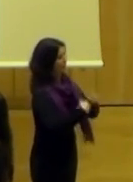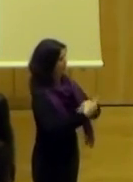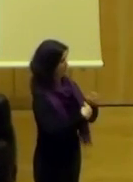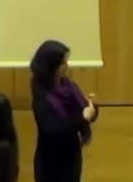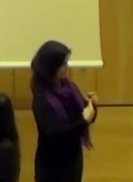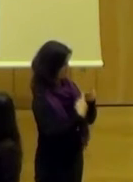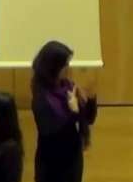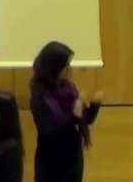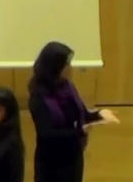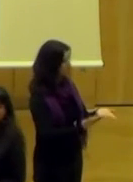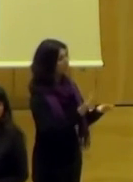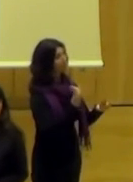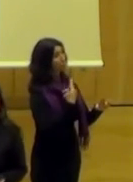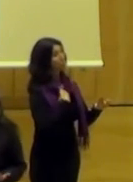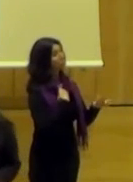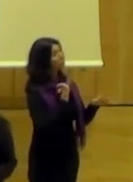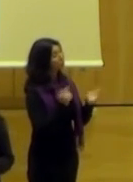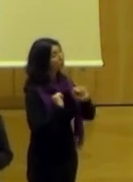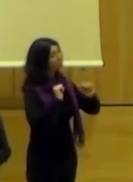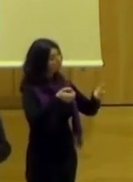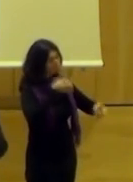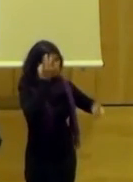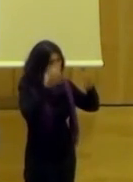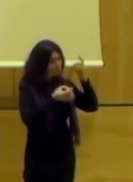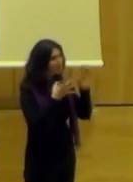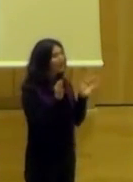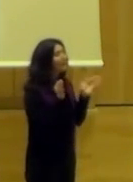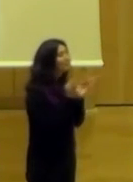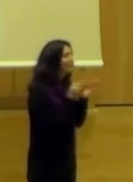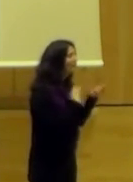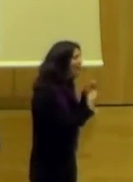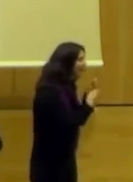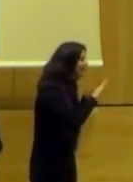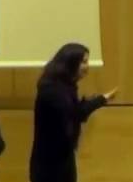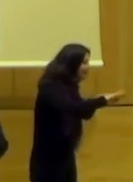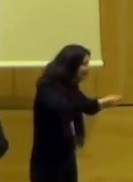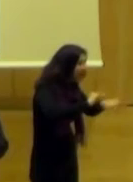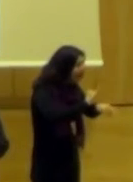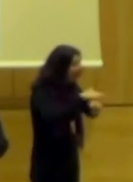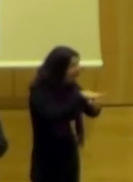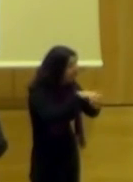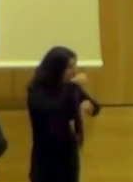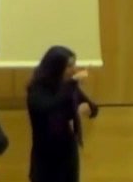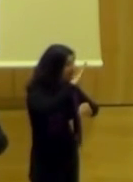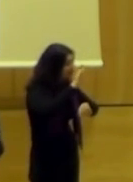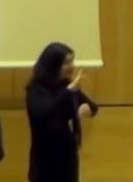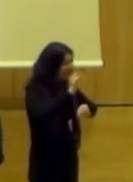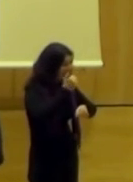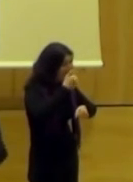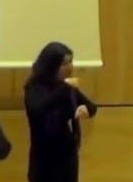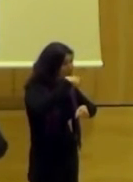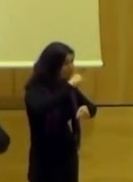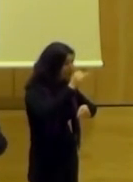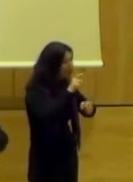familias. Y entonces, bueno, hicimos iniciativas del pequeño comercio local que había en Casería de Montijo